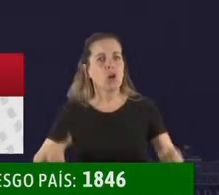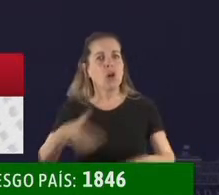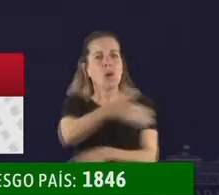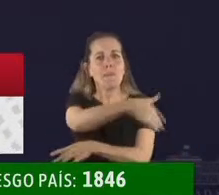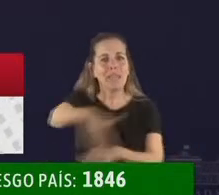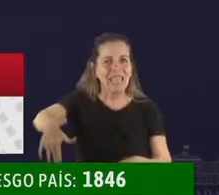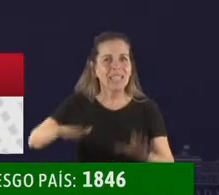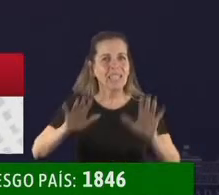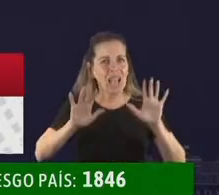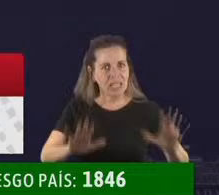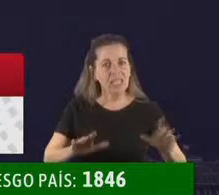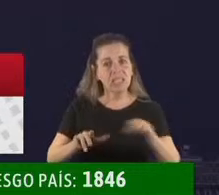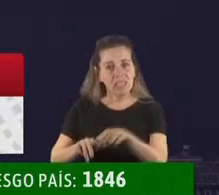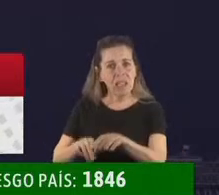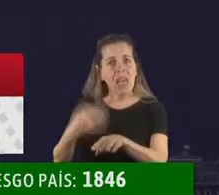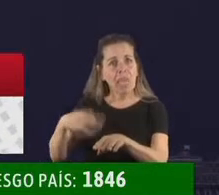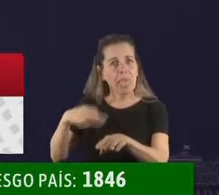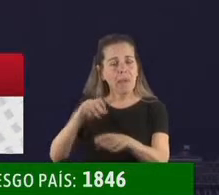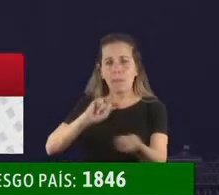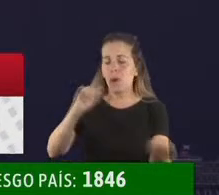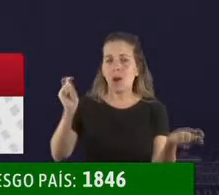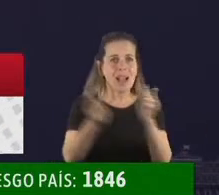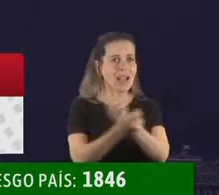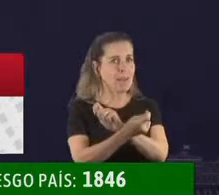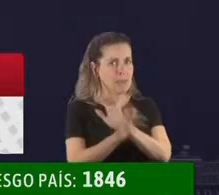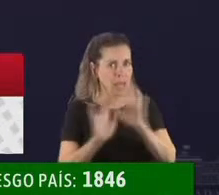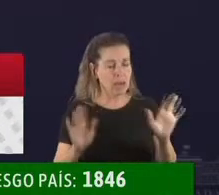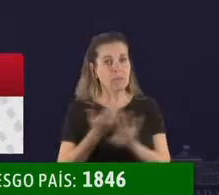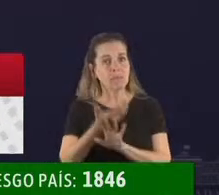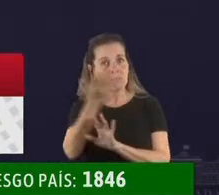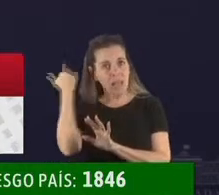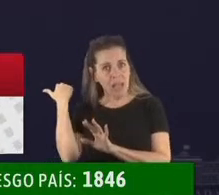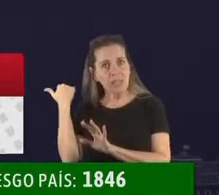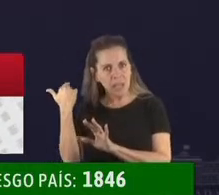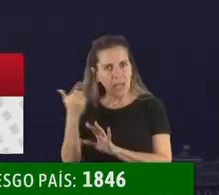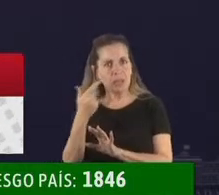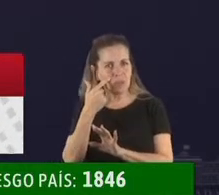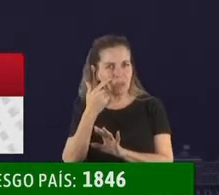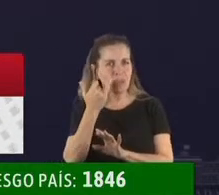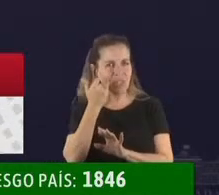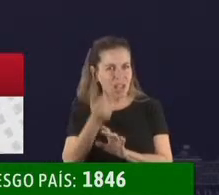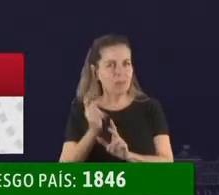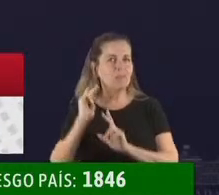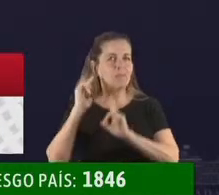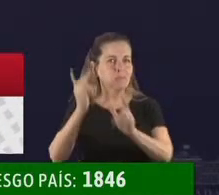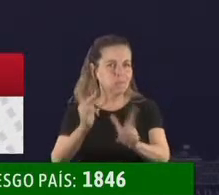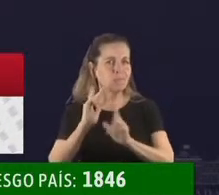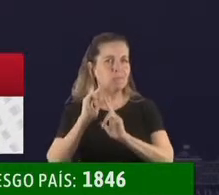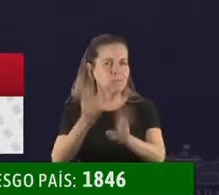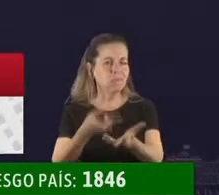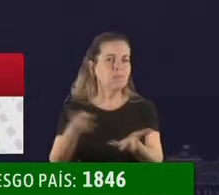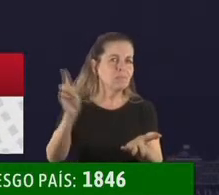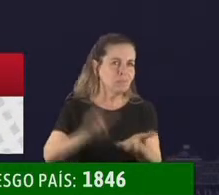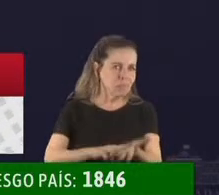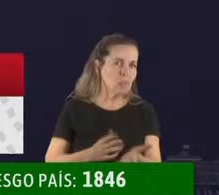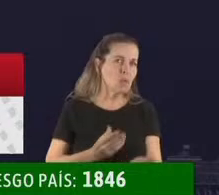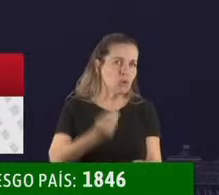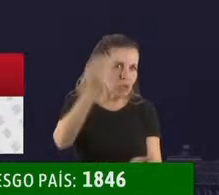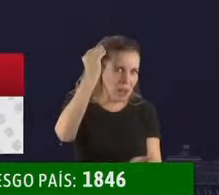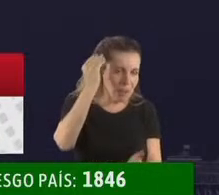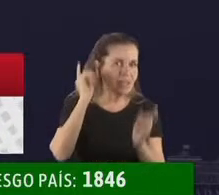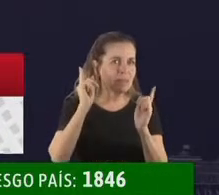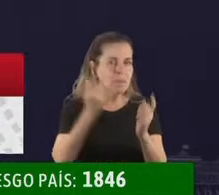noos a esta lógica y queremos que quede claro ayer yo lo vengo repitiendo en reiteradas oportunidades el propio